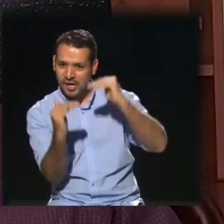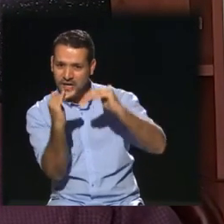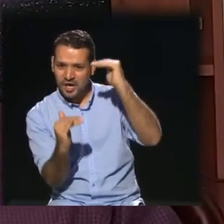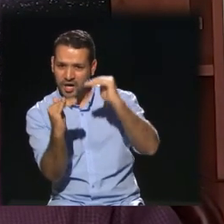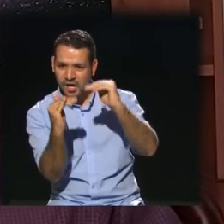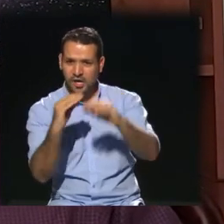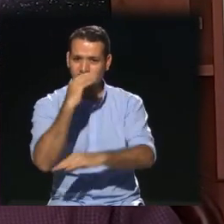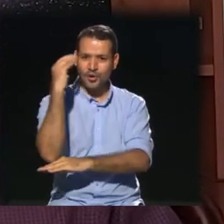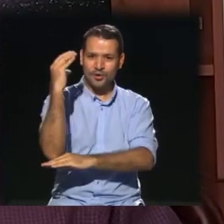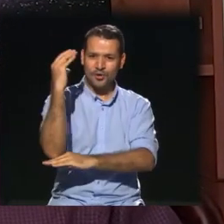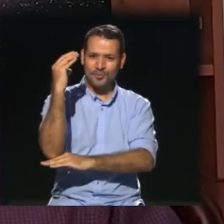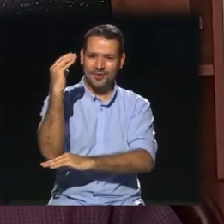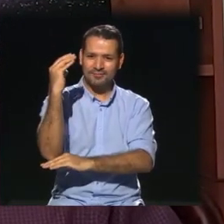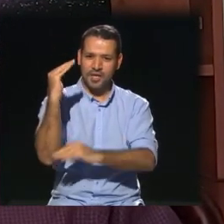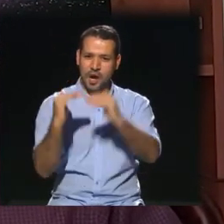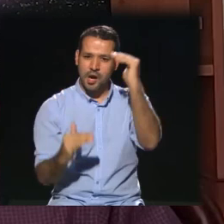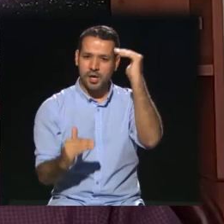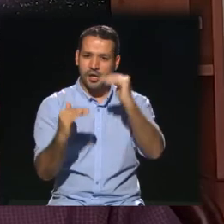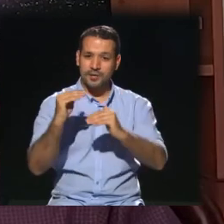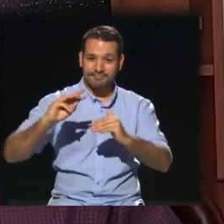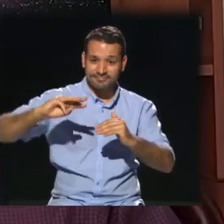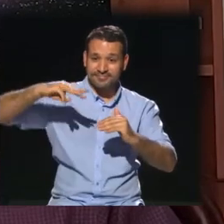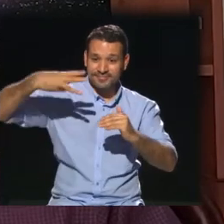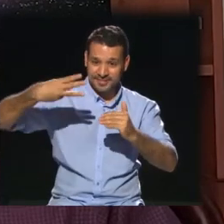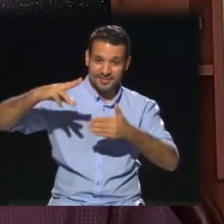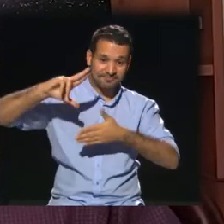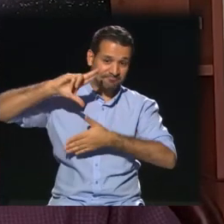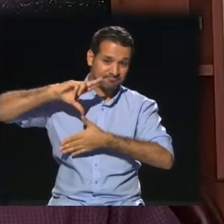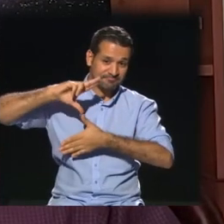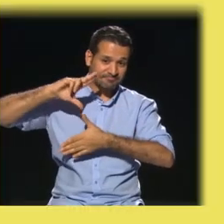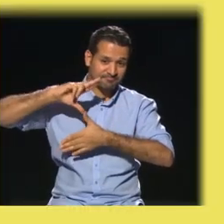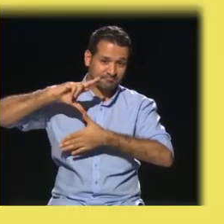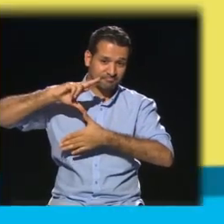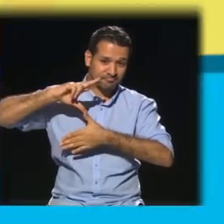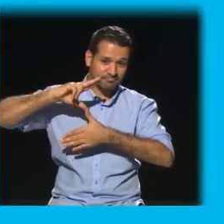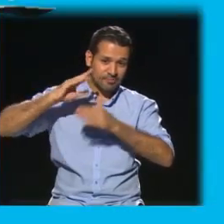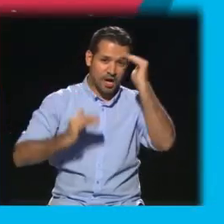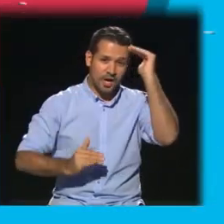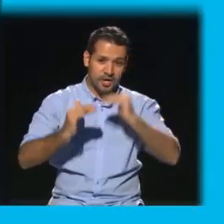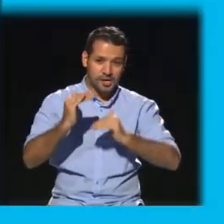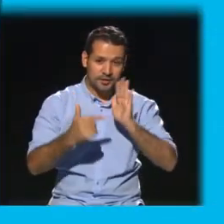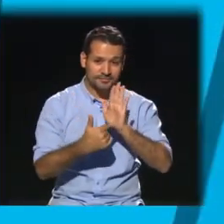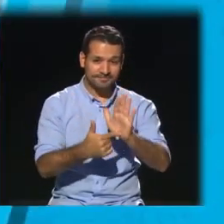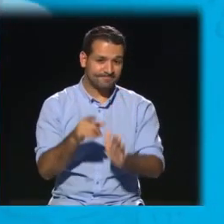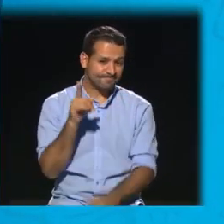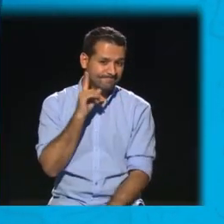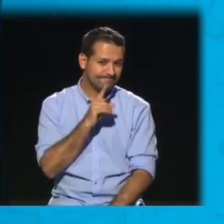Colombia, que está catalogado como el tercer país de América Latina en desigualdad.